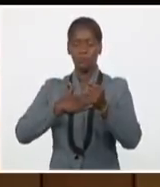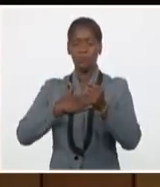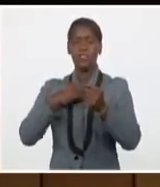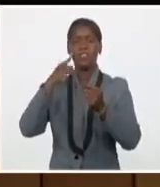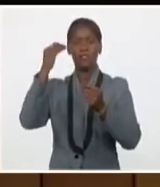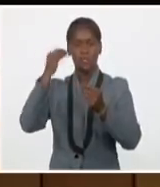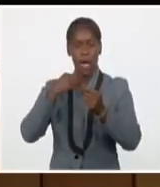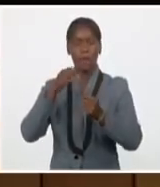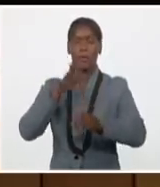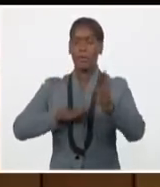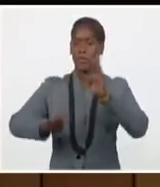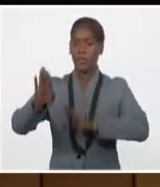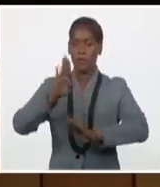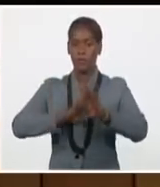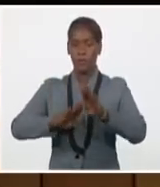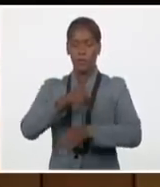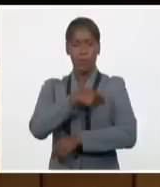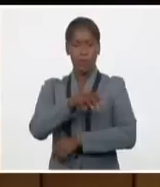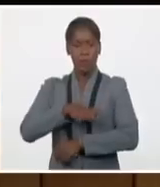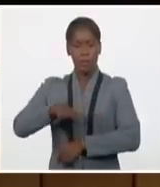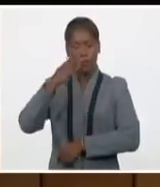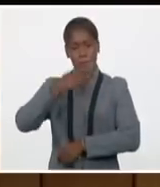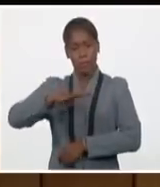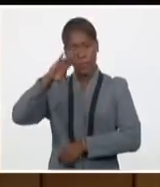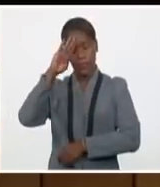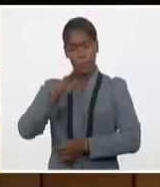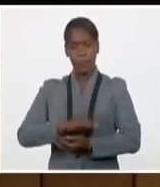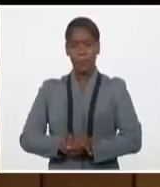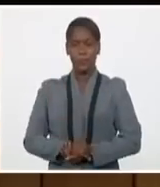la revolución. En lo que a mí se refiere,